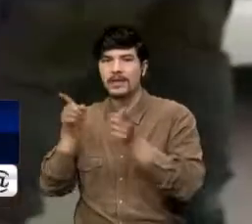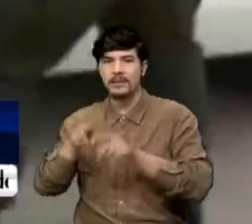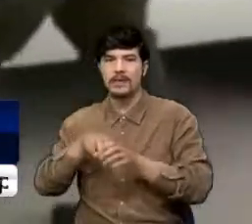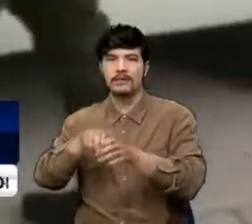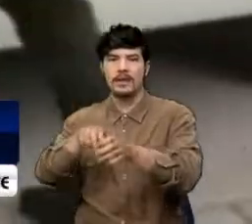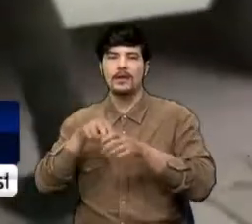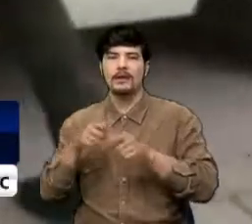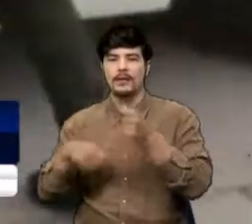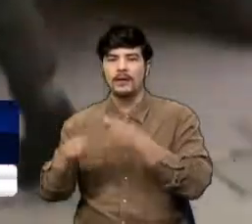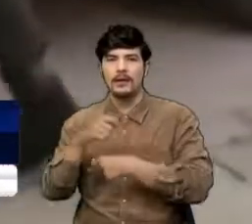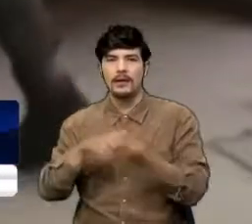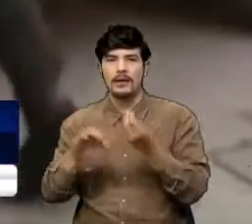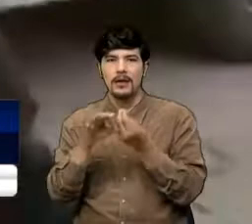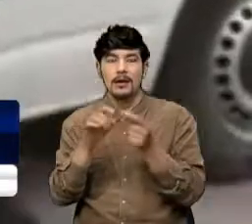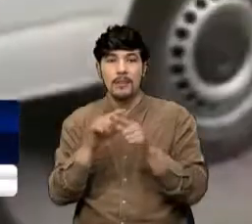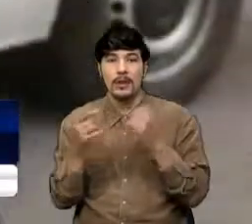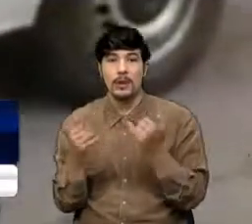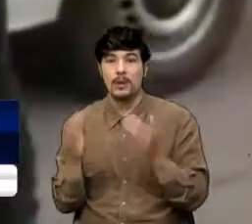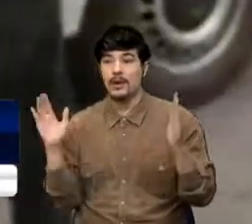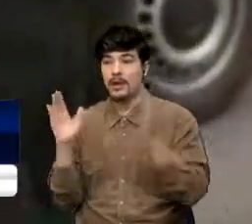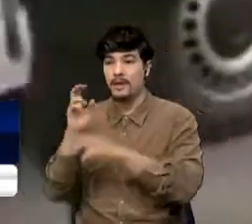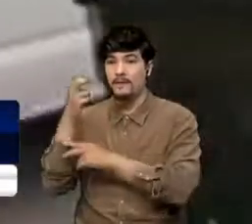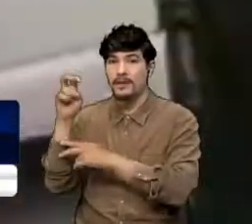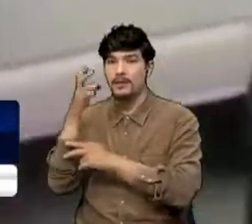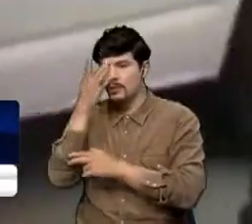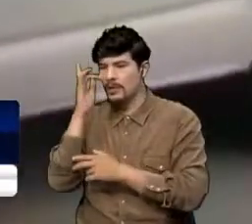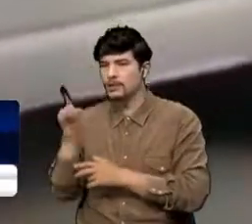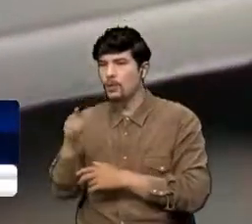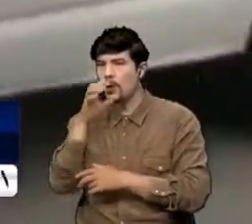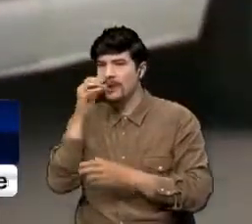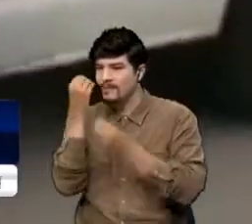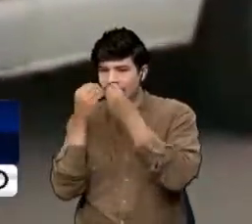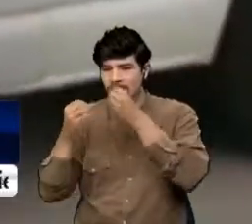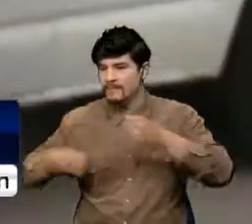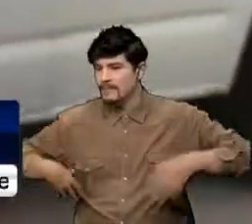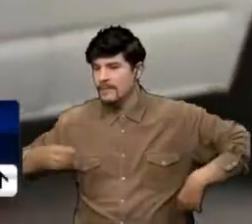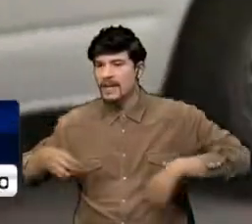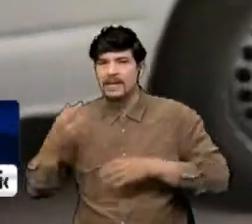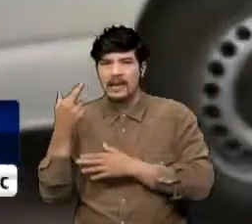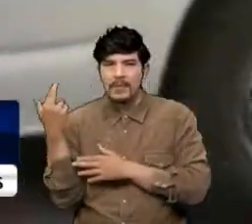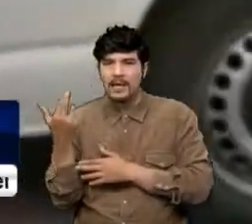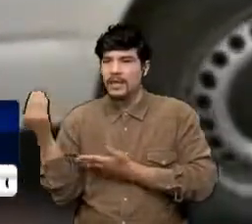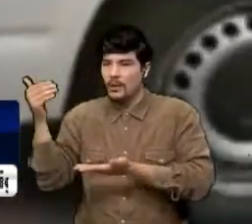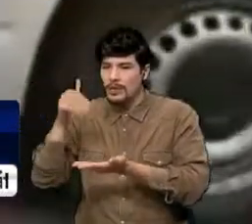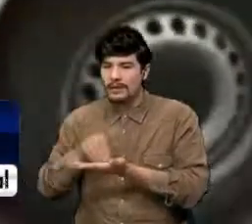estupefacientes. Y ahora fue dejado a disposición de la Fiscalía por los delitos de concierto para delinquir y tráfico,